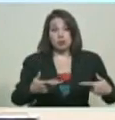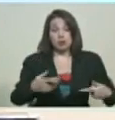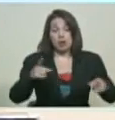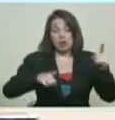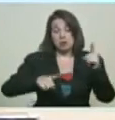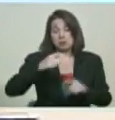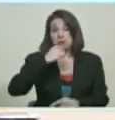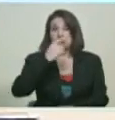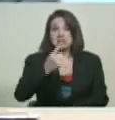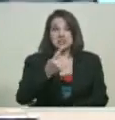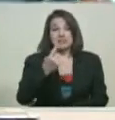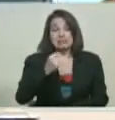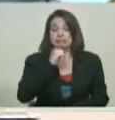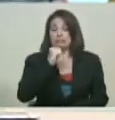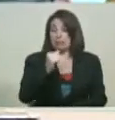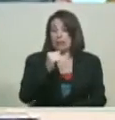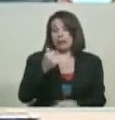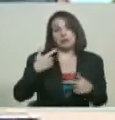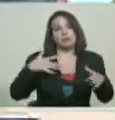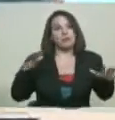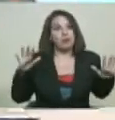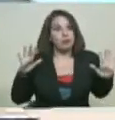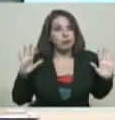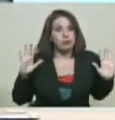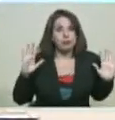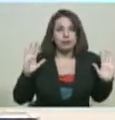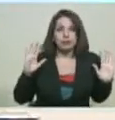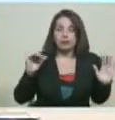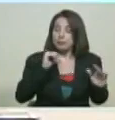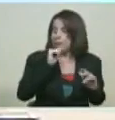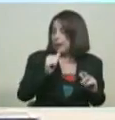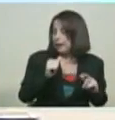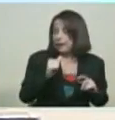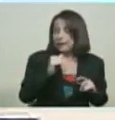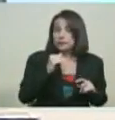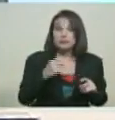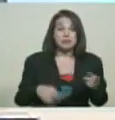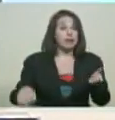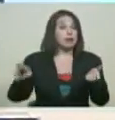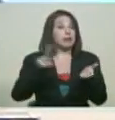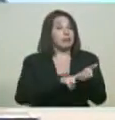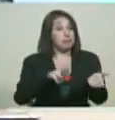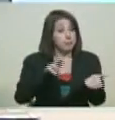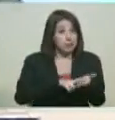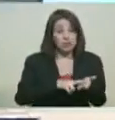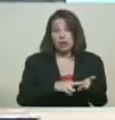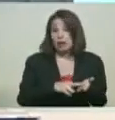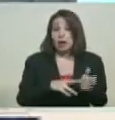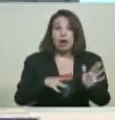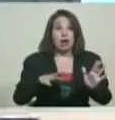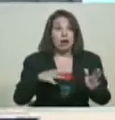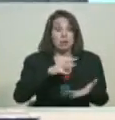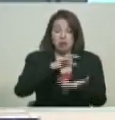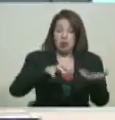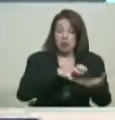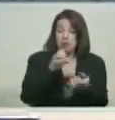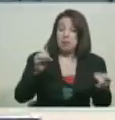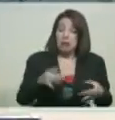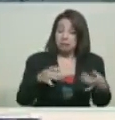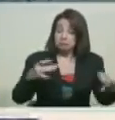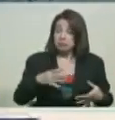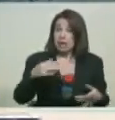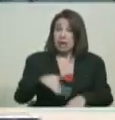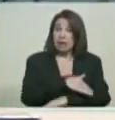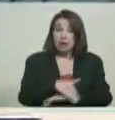y si sale mal sale mal y si reinciden la violencia vuelven a la cárcel otra vez la